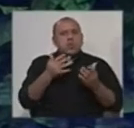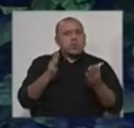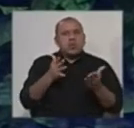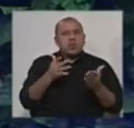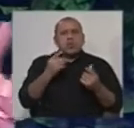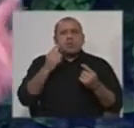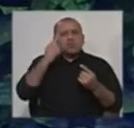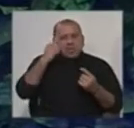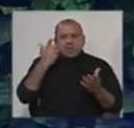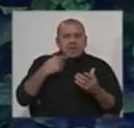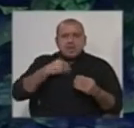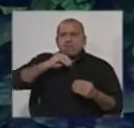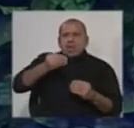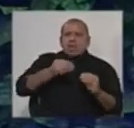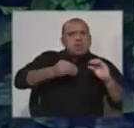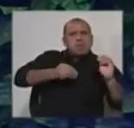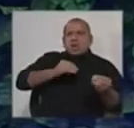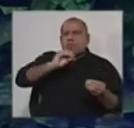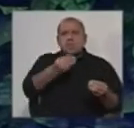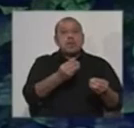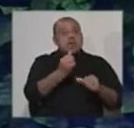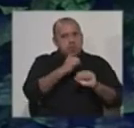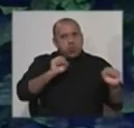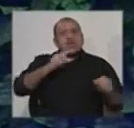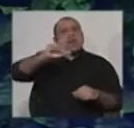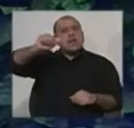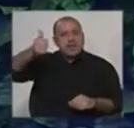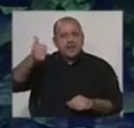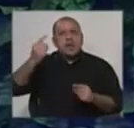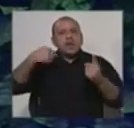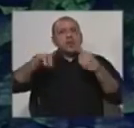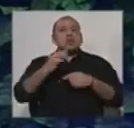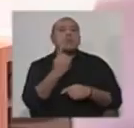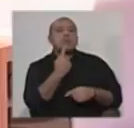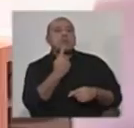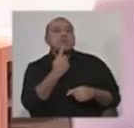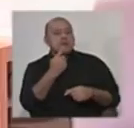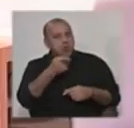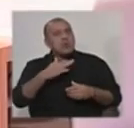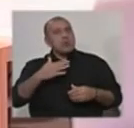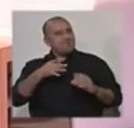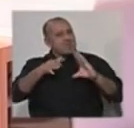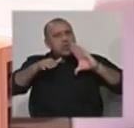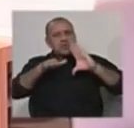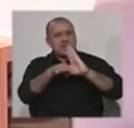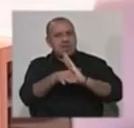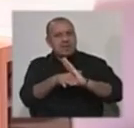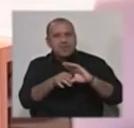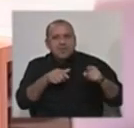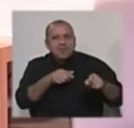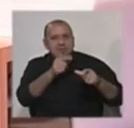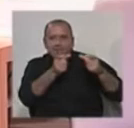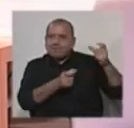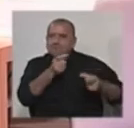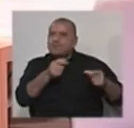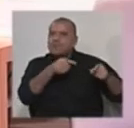algo y que pueden recuperar otra cosa y el discurso político conecta con ellos y cuidado porque todos pensábamos que ese